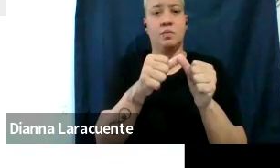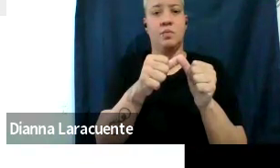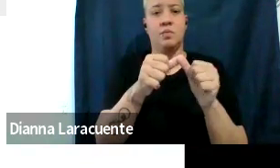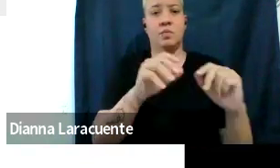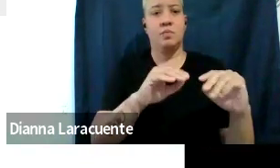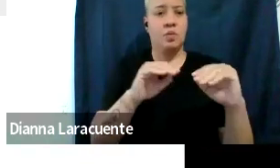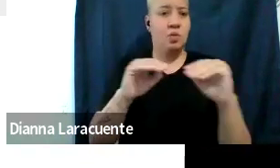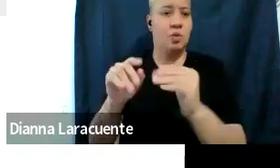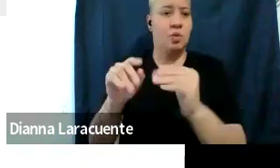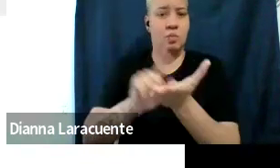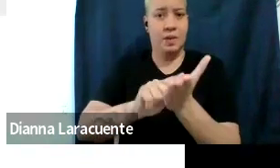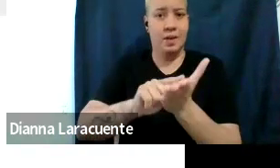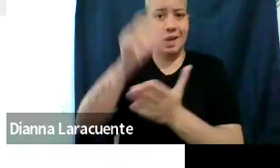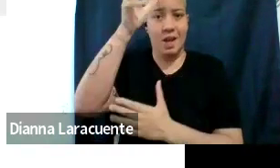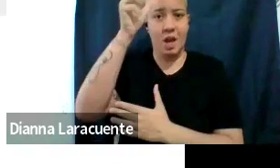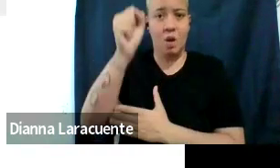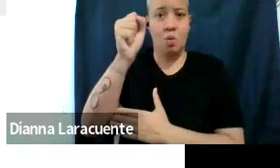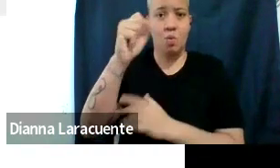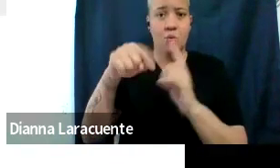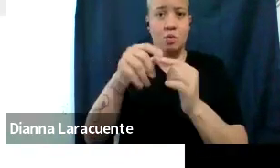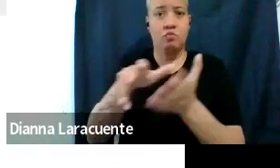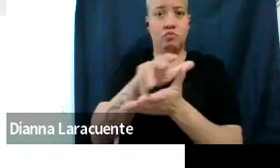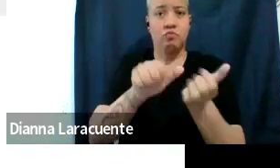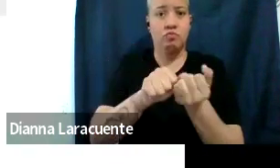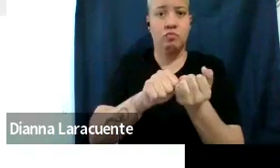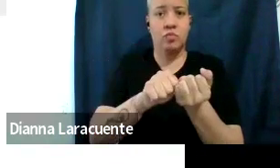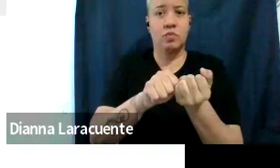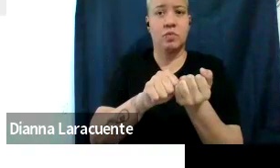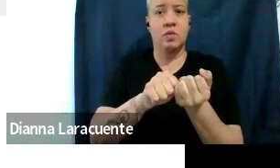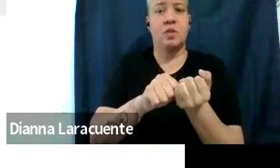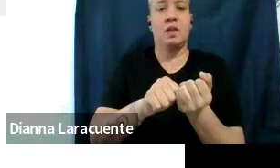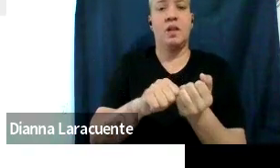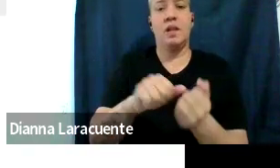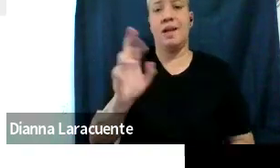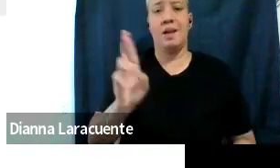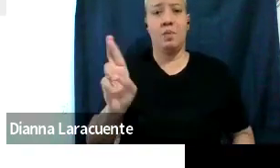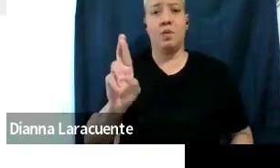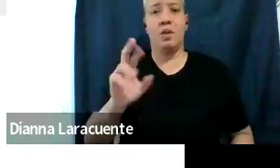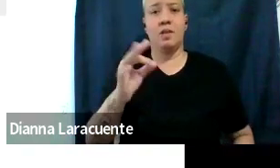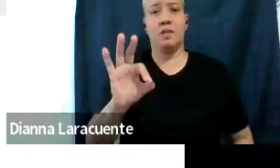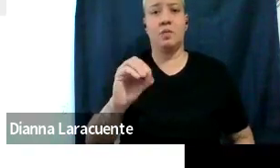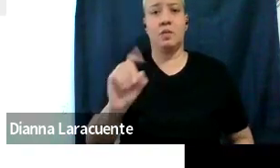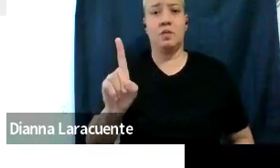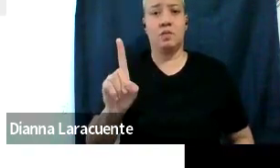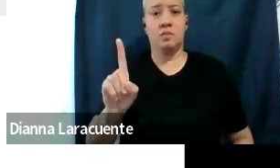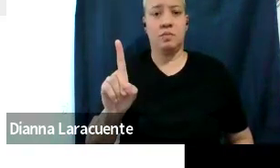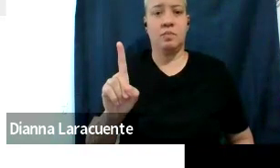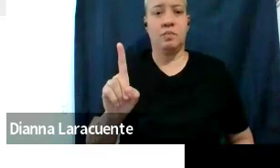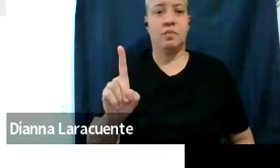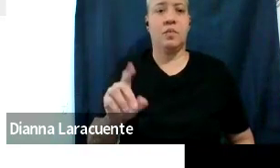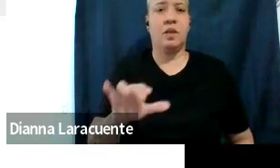imprenta a Caguas cuando se la destruyeron las turbas republicanas en el 1901, que sobre eso hay un